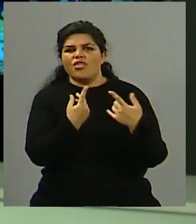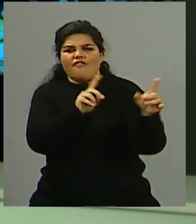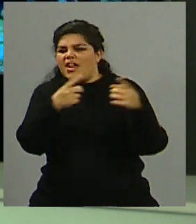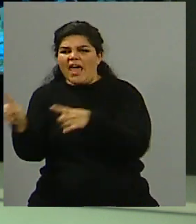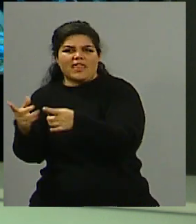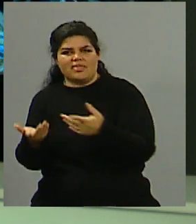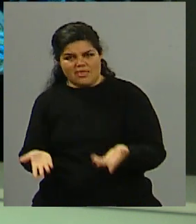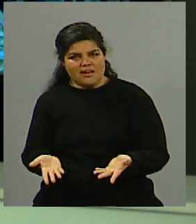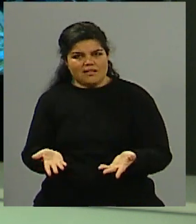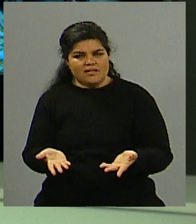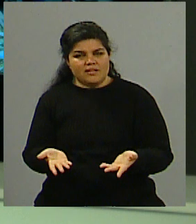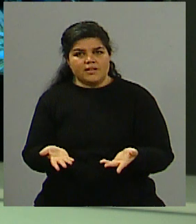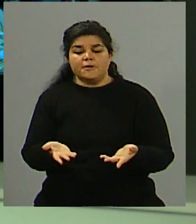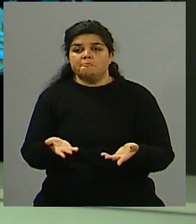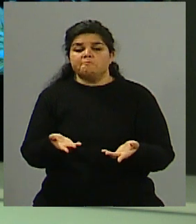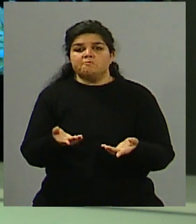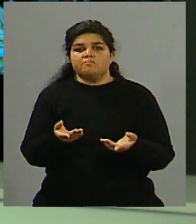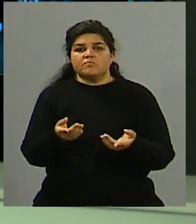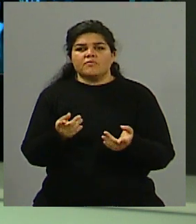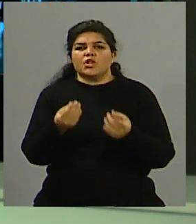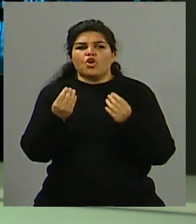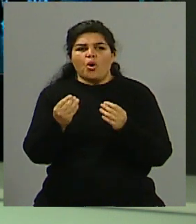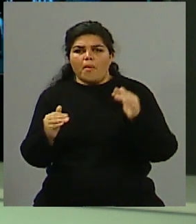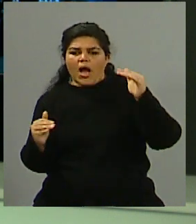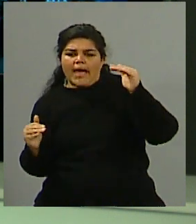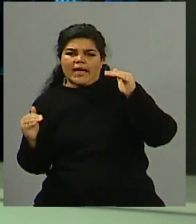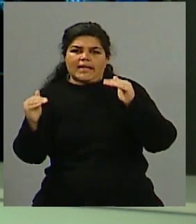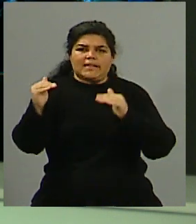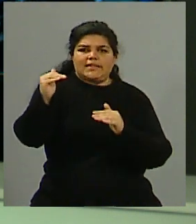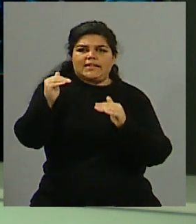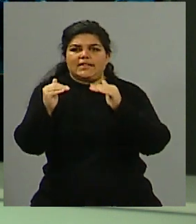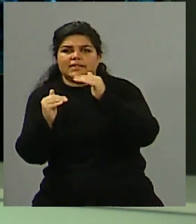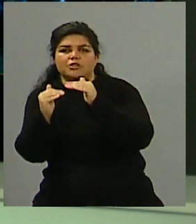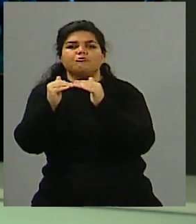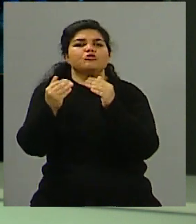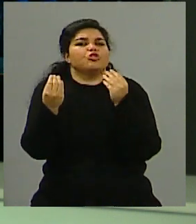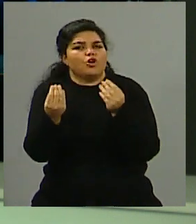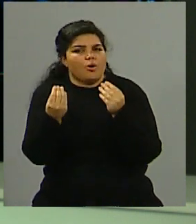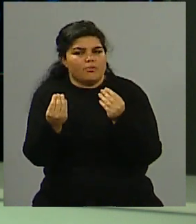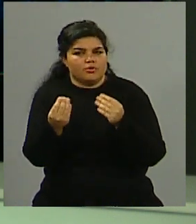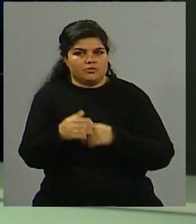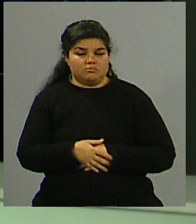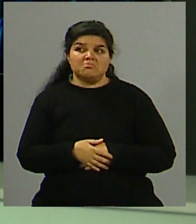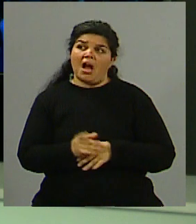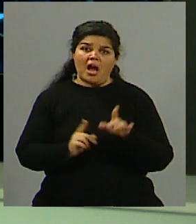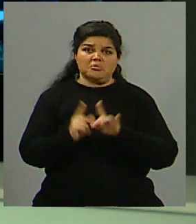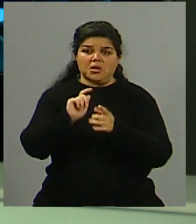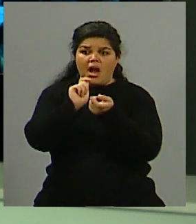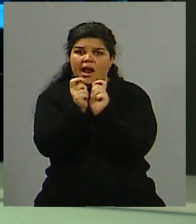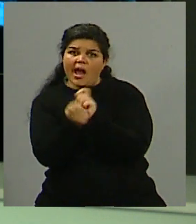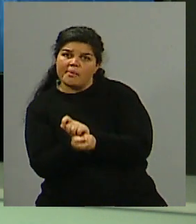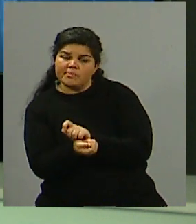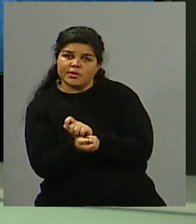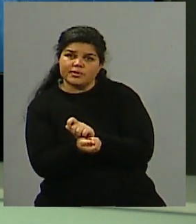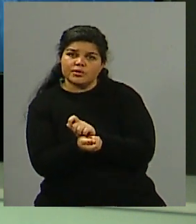forma, porque bueno, no había otra en ese momento. ¿Qué cambió? ¿Qué se modificó? Si es que si hubo modificaciones y si mejoró a